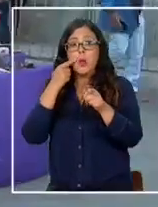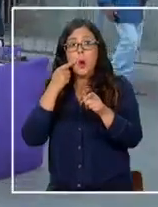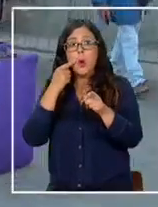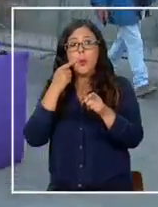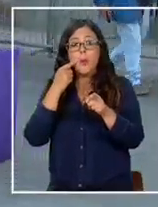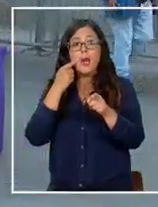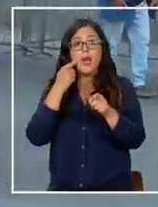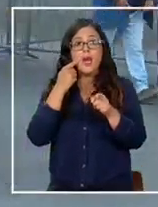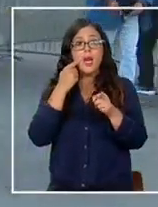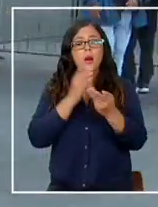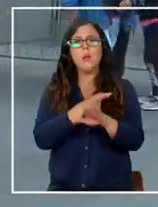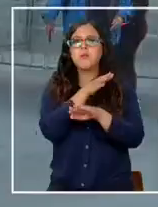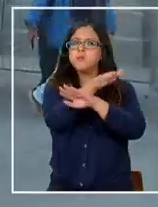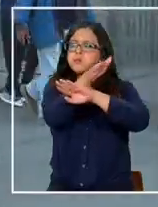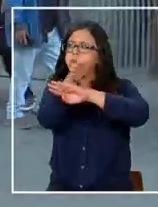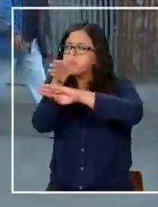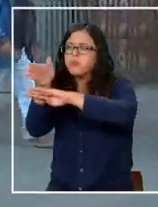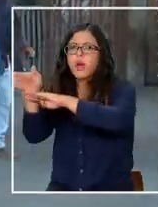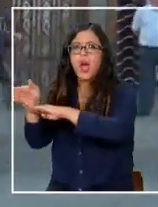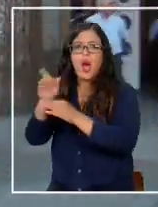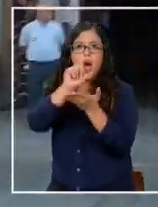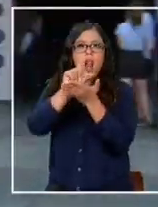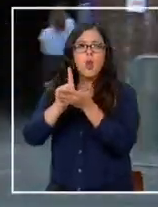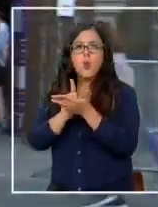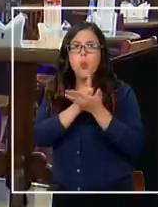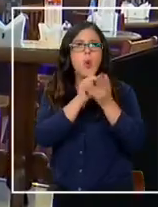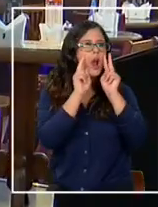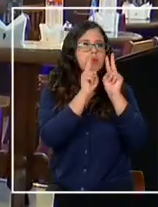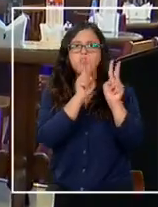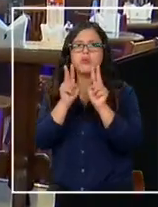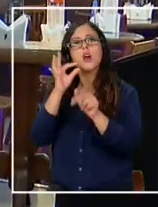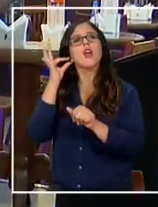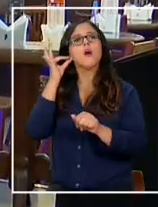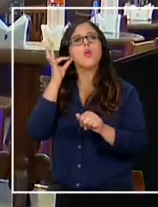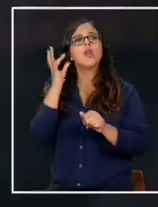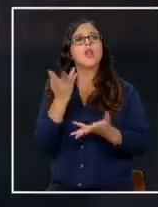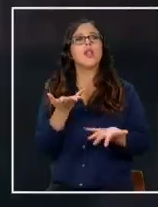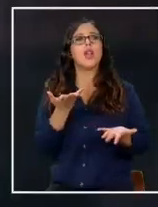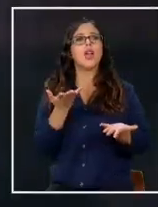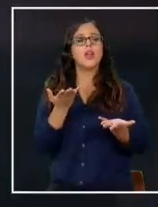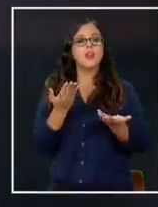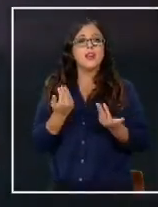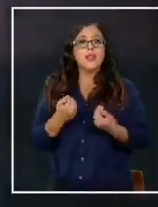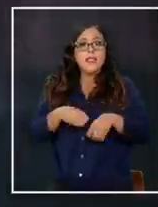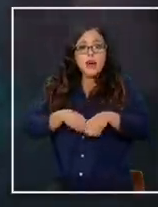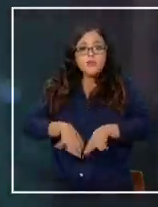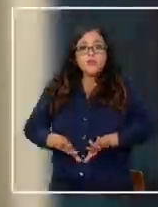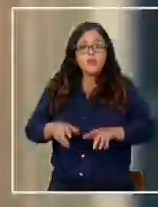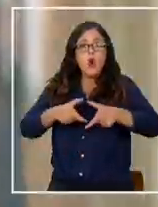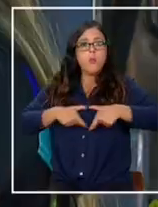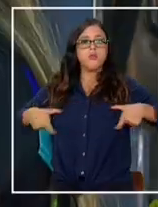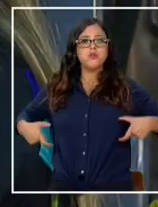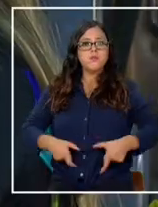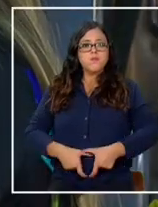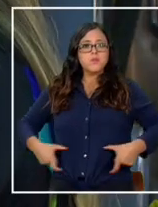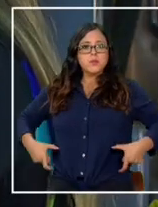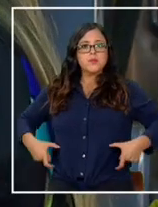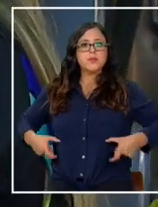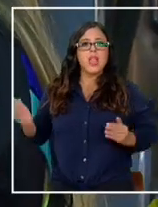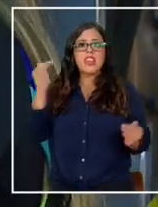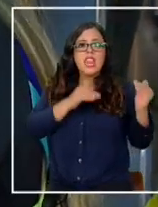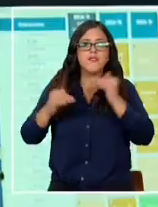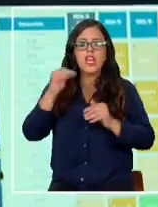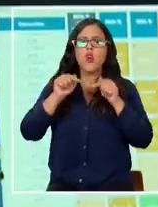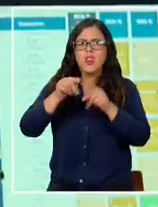durante días galerías y subterráneos para adentrarse en locales donde mujeres sirven cafés con vestidos o trajes de baño. Una práctica que parece